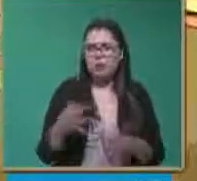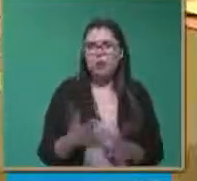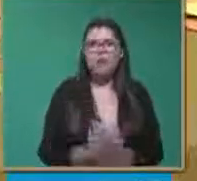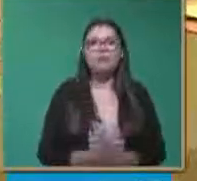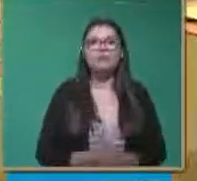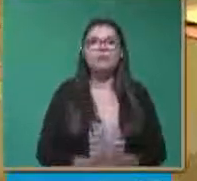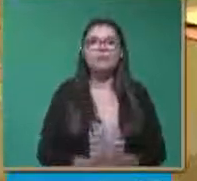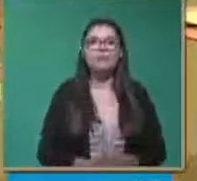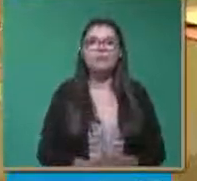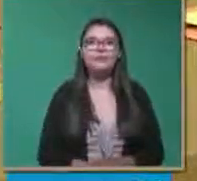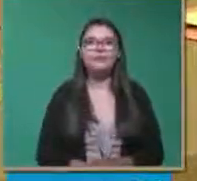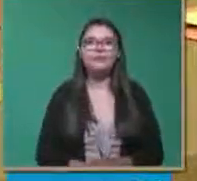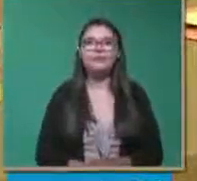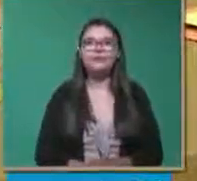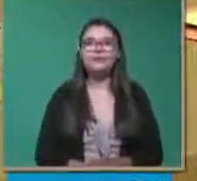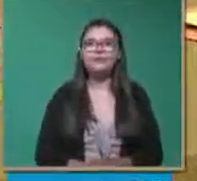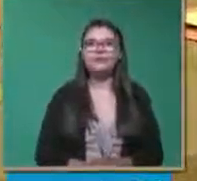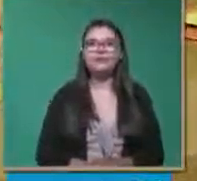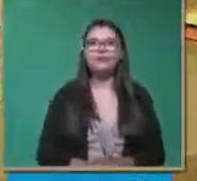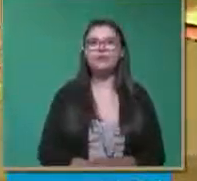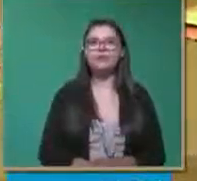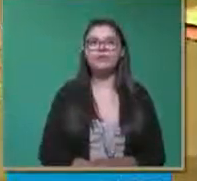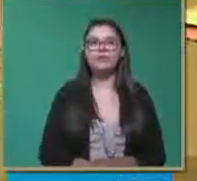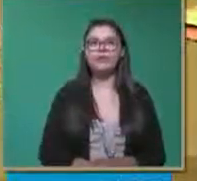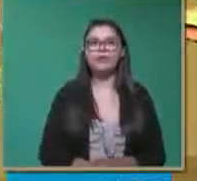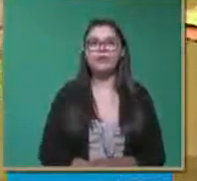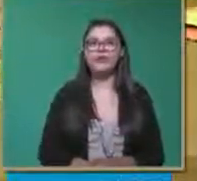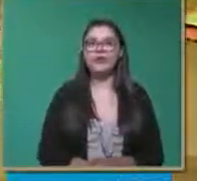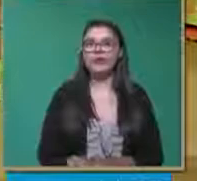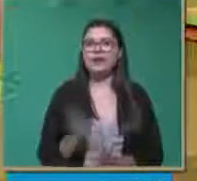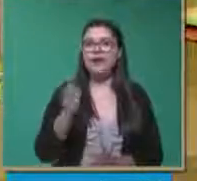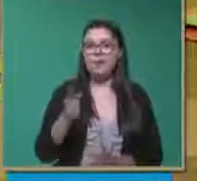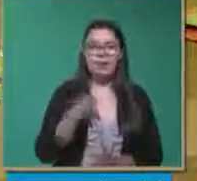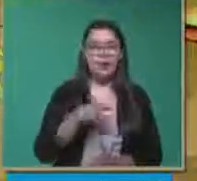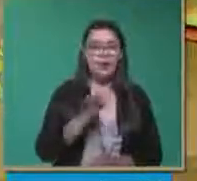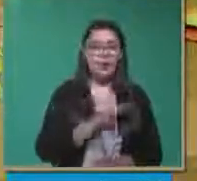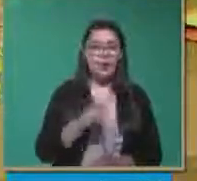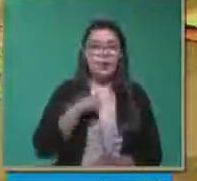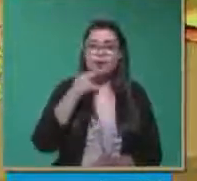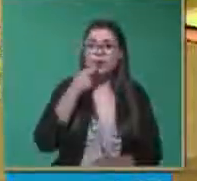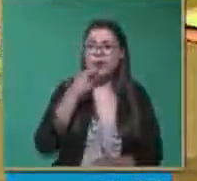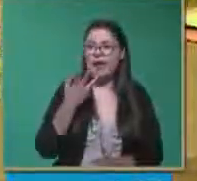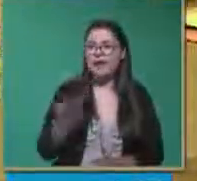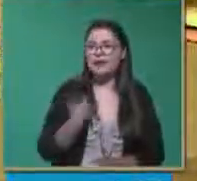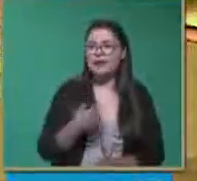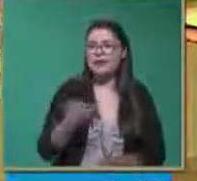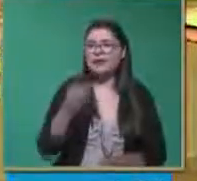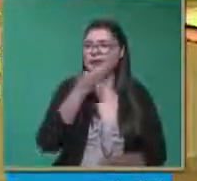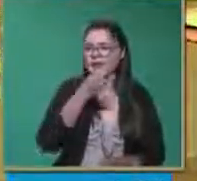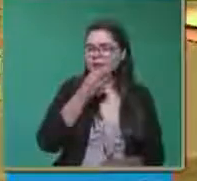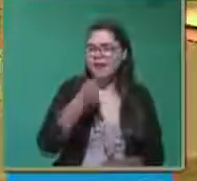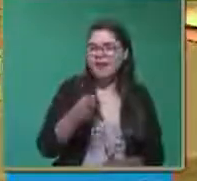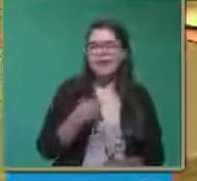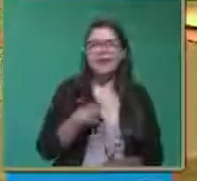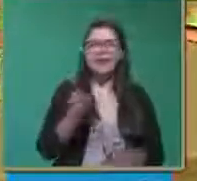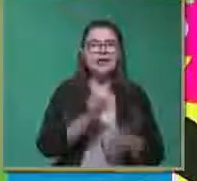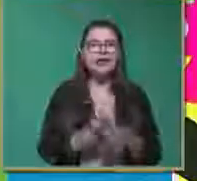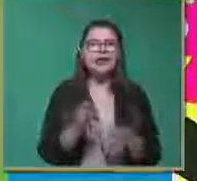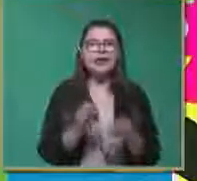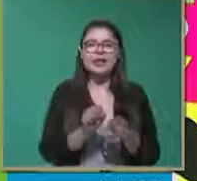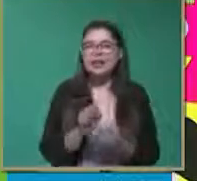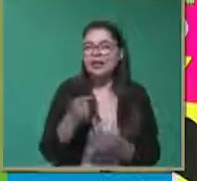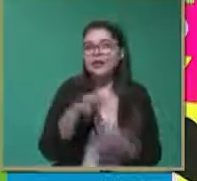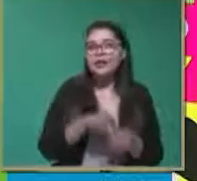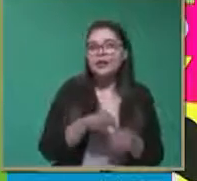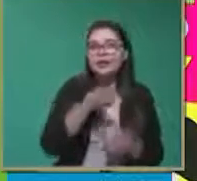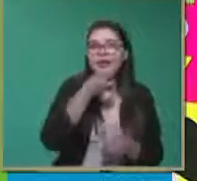lo pueden usar ahorita si van a tener su clase, su día, festejo el Día del Niño, jugar en el salón con sus compañeros. Así es, pero adivinen